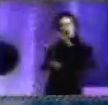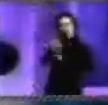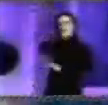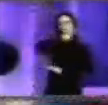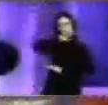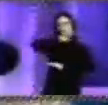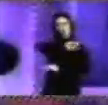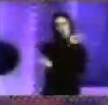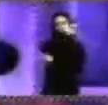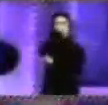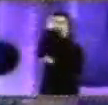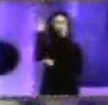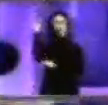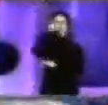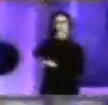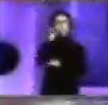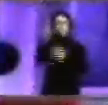ilusión.